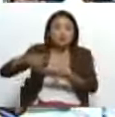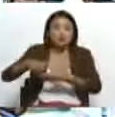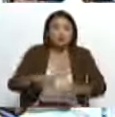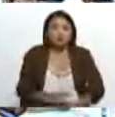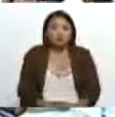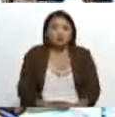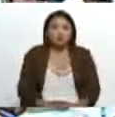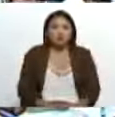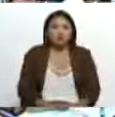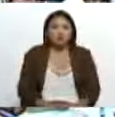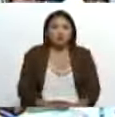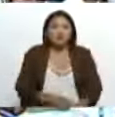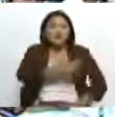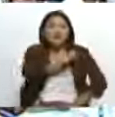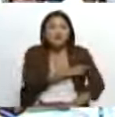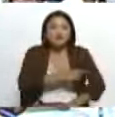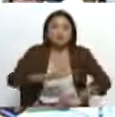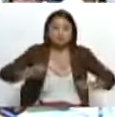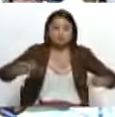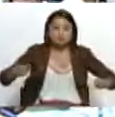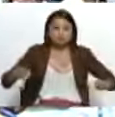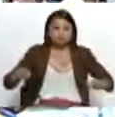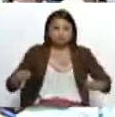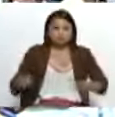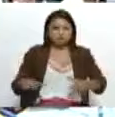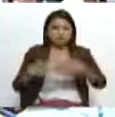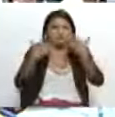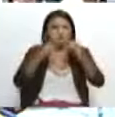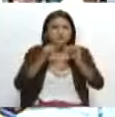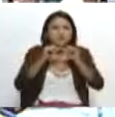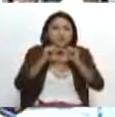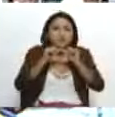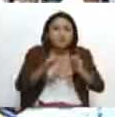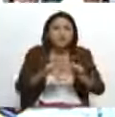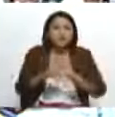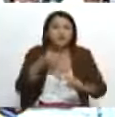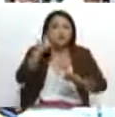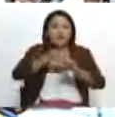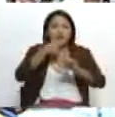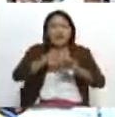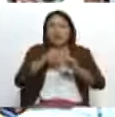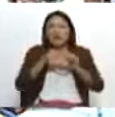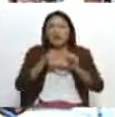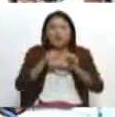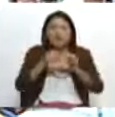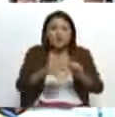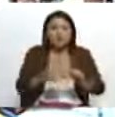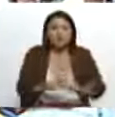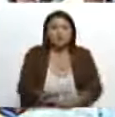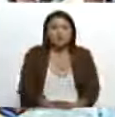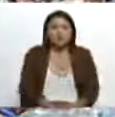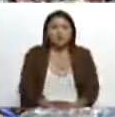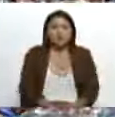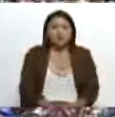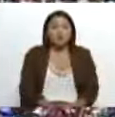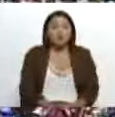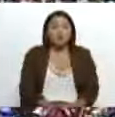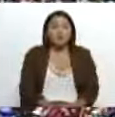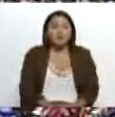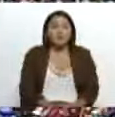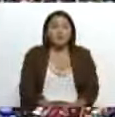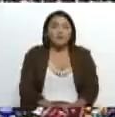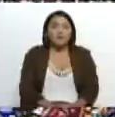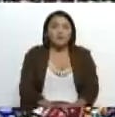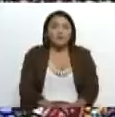es más fuerza para nosotros seguir adelante en la batalla por la defensa del territorio de la